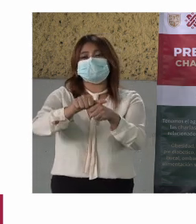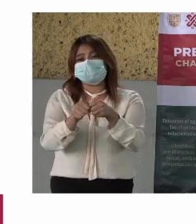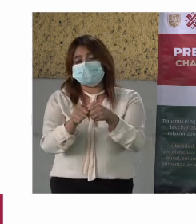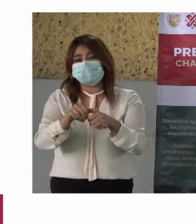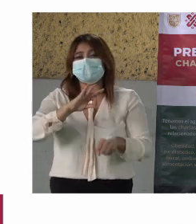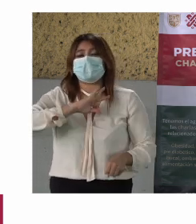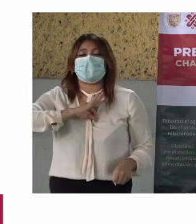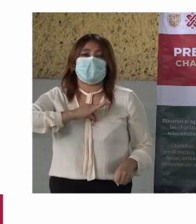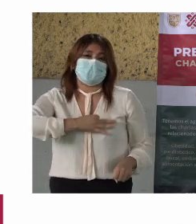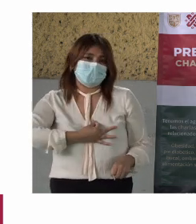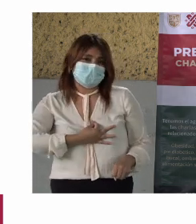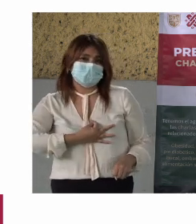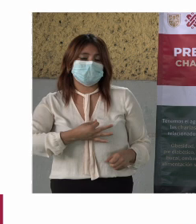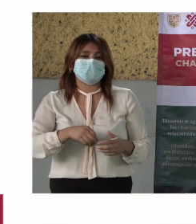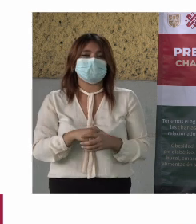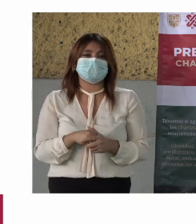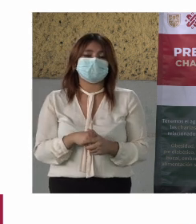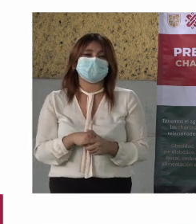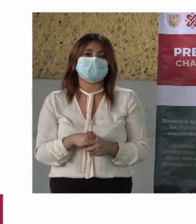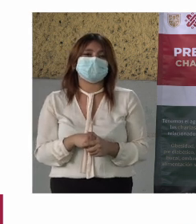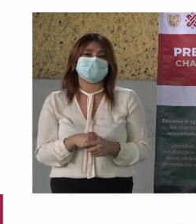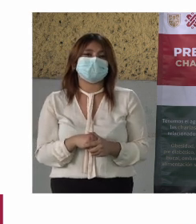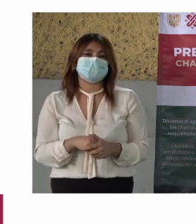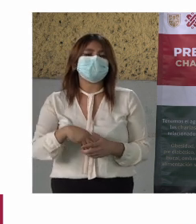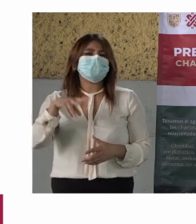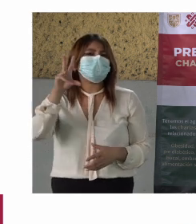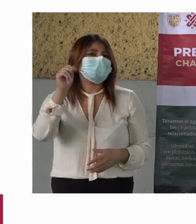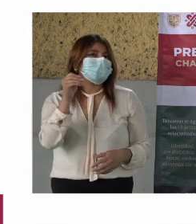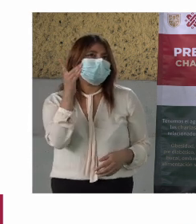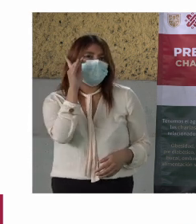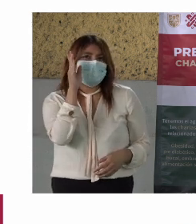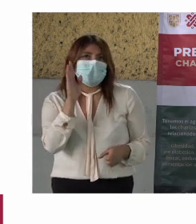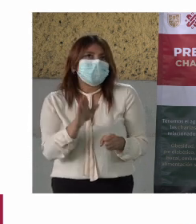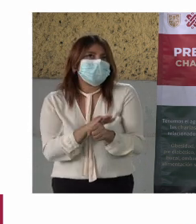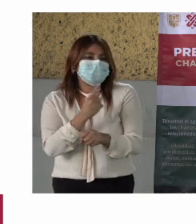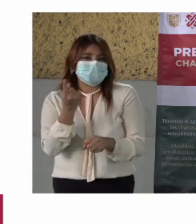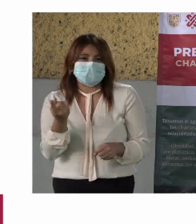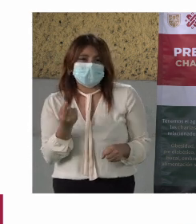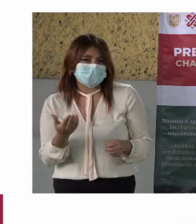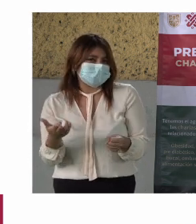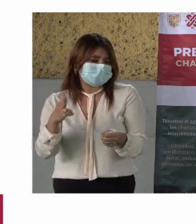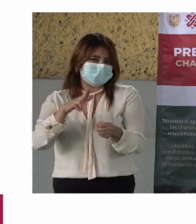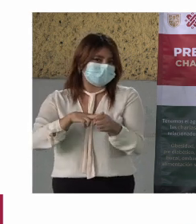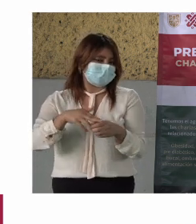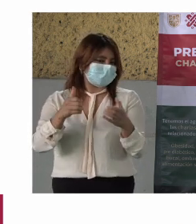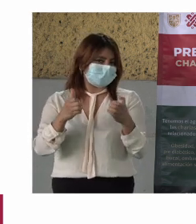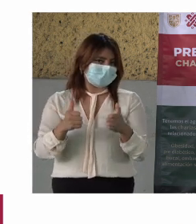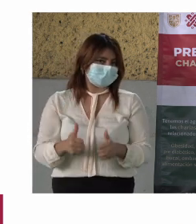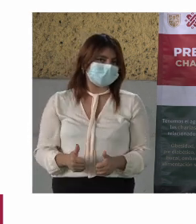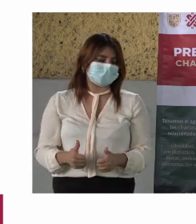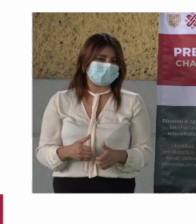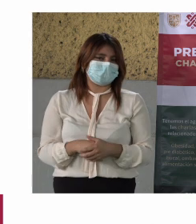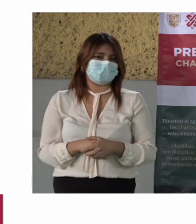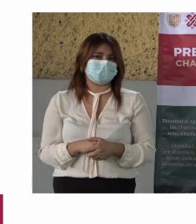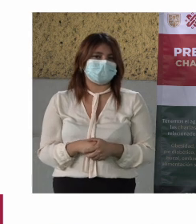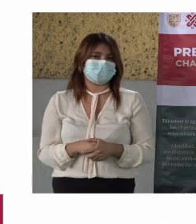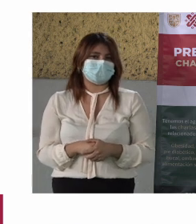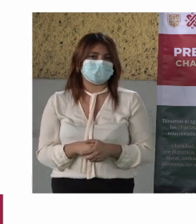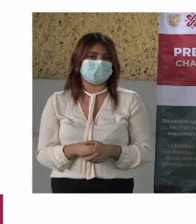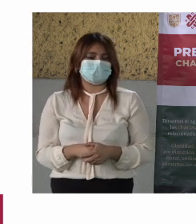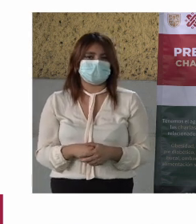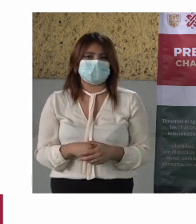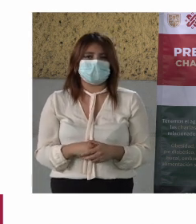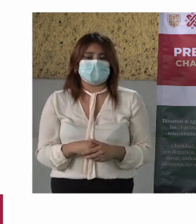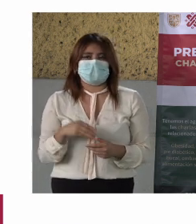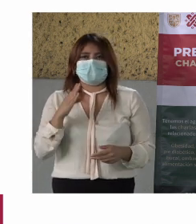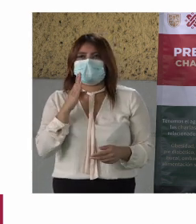infección. Nuevamente, no porque estén hospitalizados y porque estén en